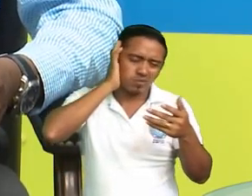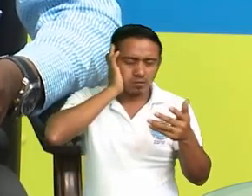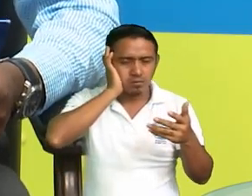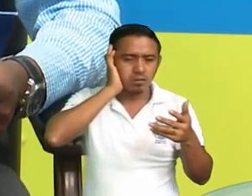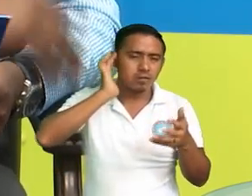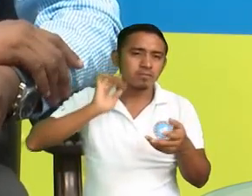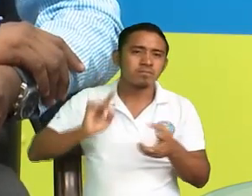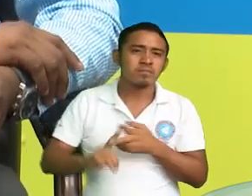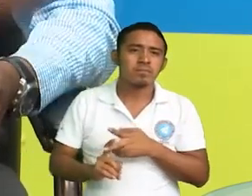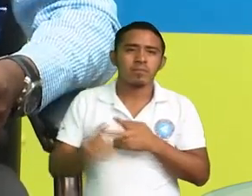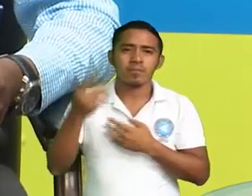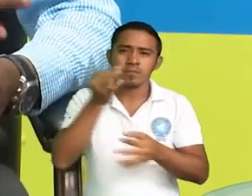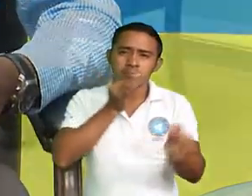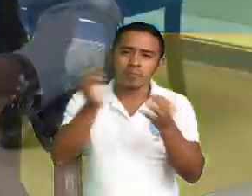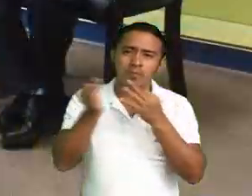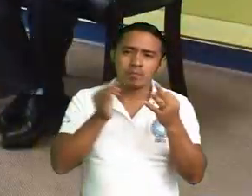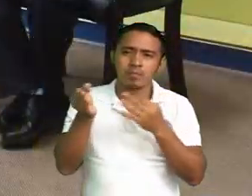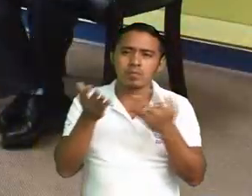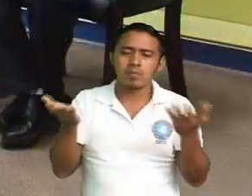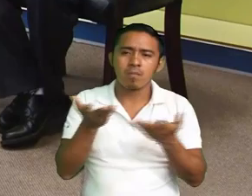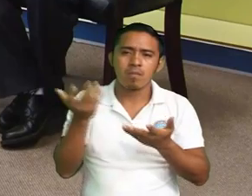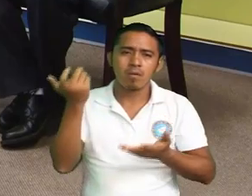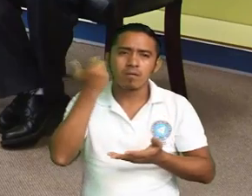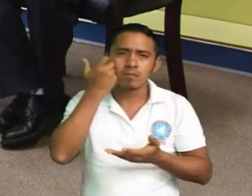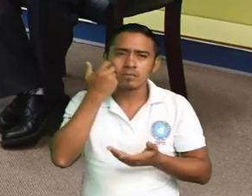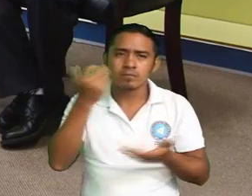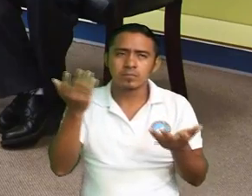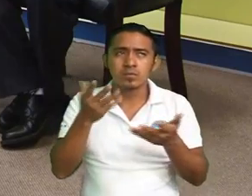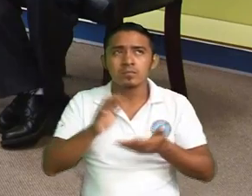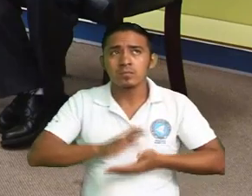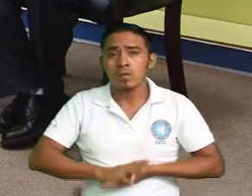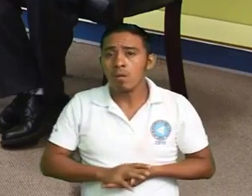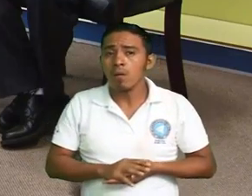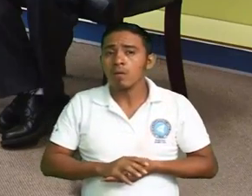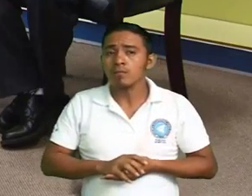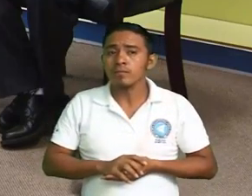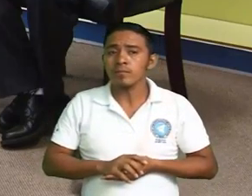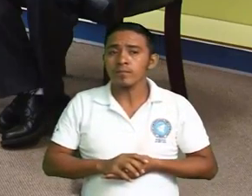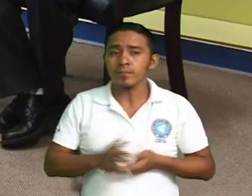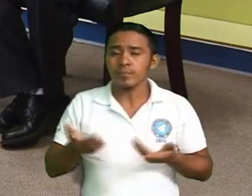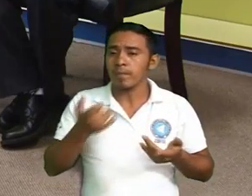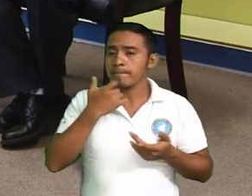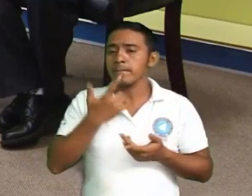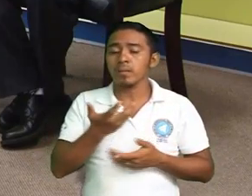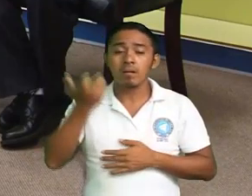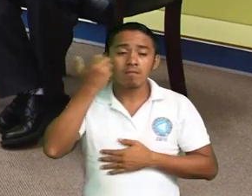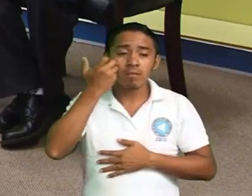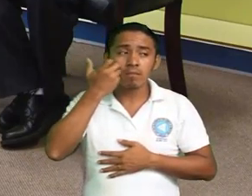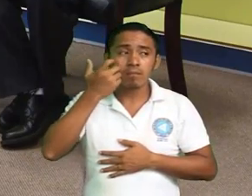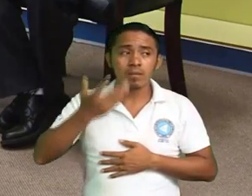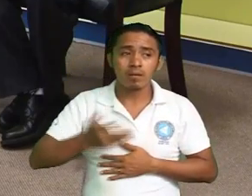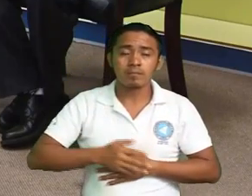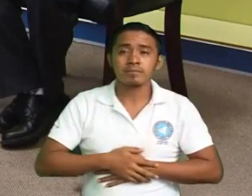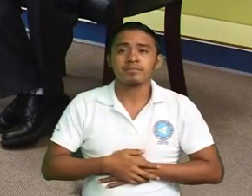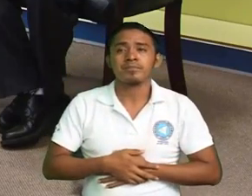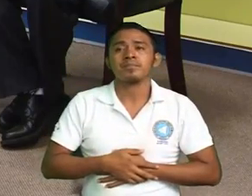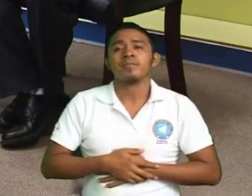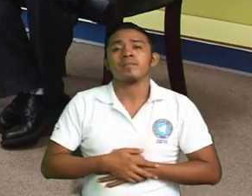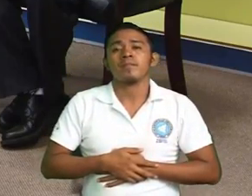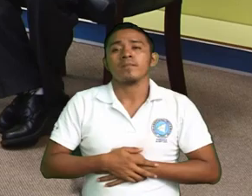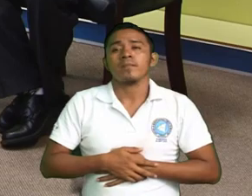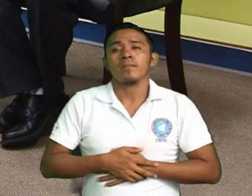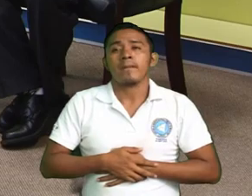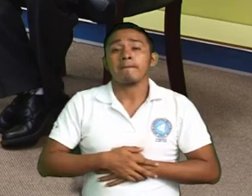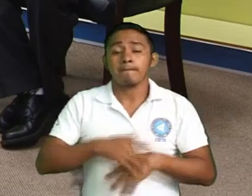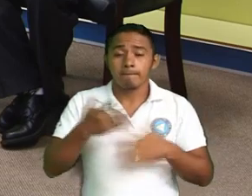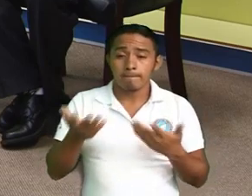sé. Tal vez usted me puede explicar más detalladamente cuáles son las causas de las infecciones en el oído. Las causas de